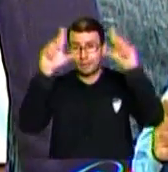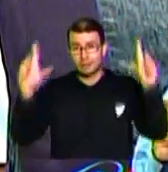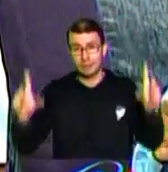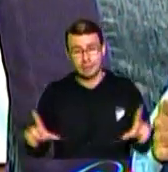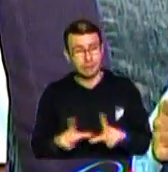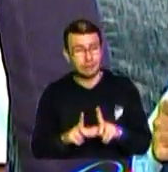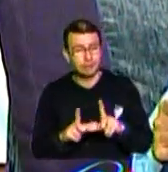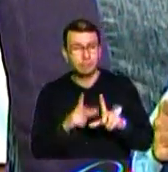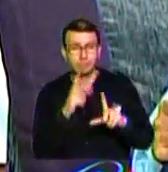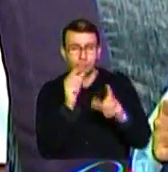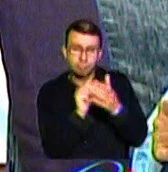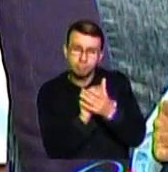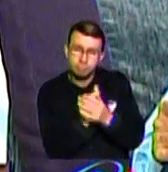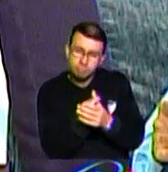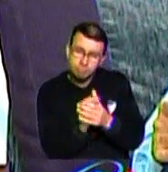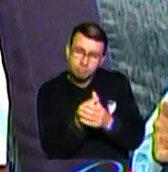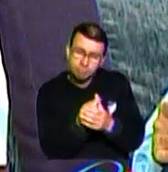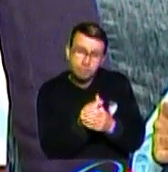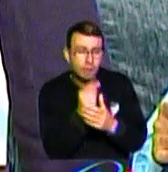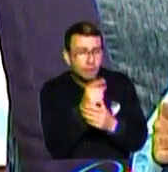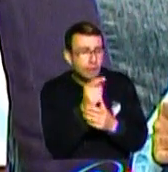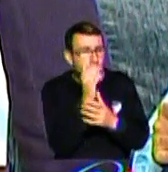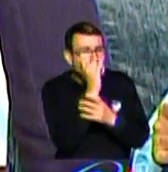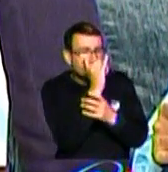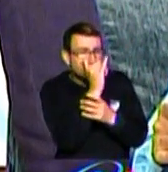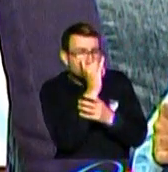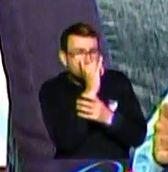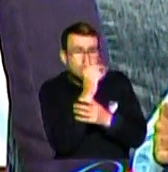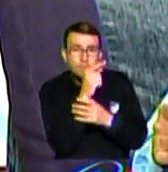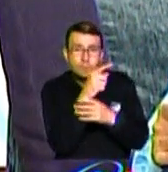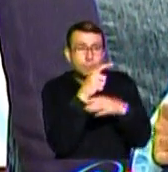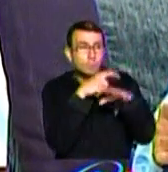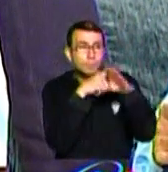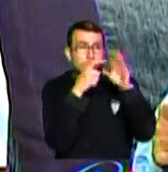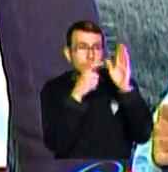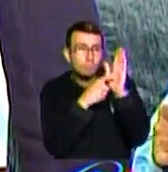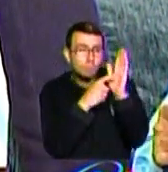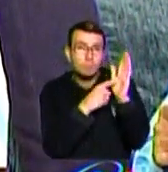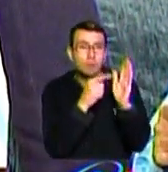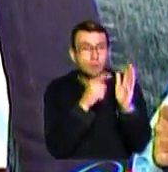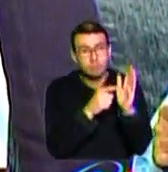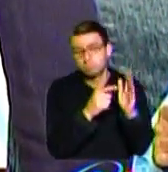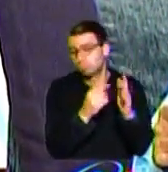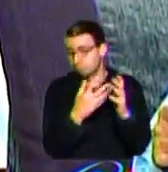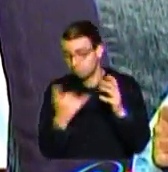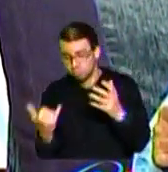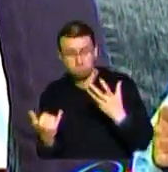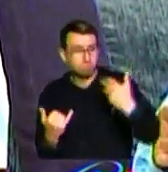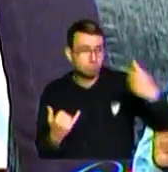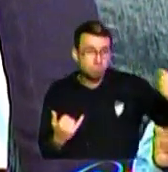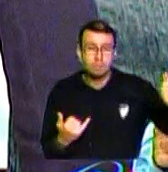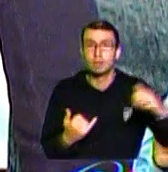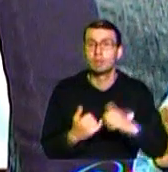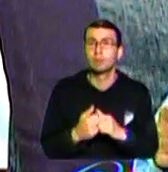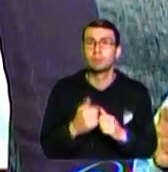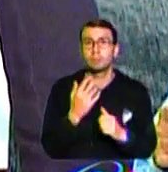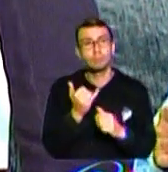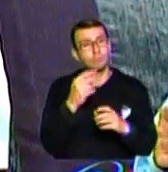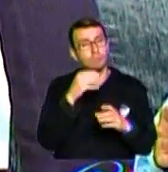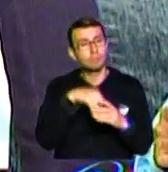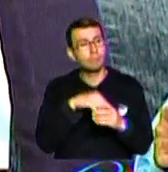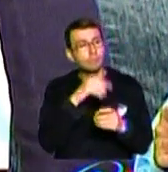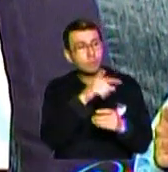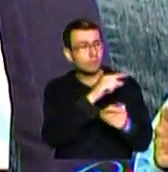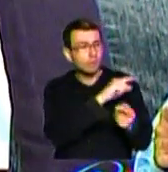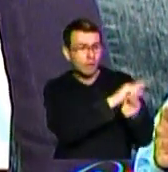realiza toma de citología exo y endocervical, afuera y adentro. Se observa área de